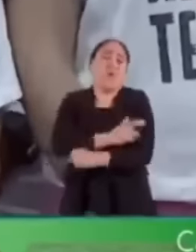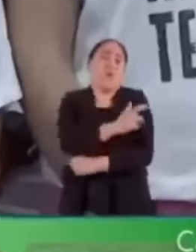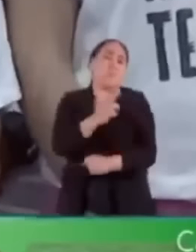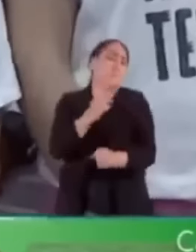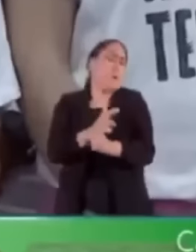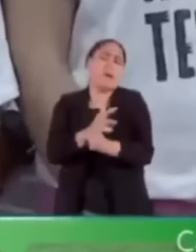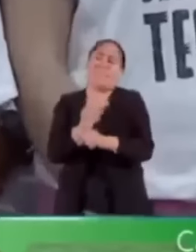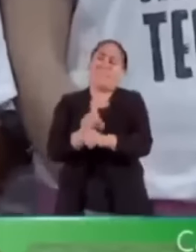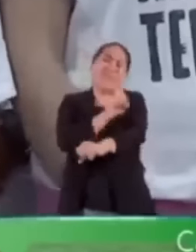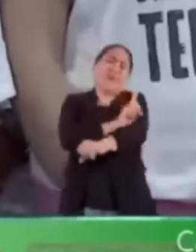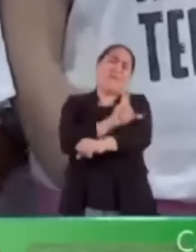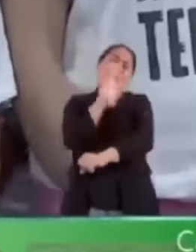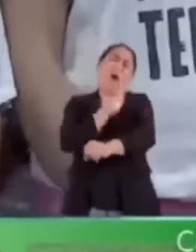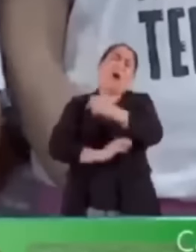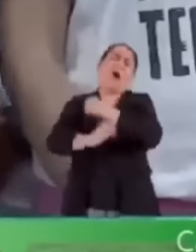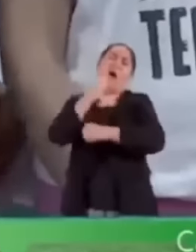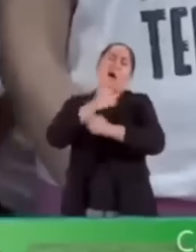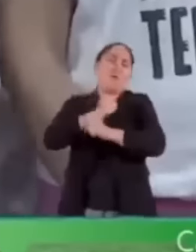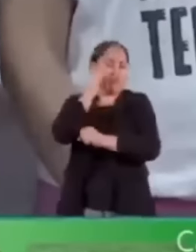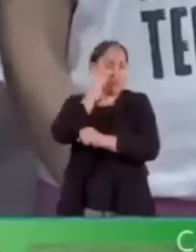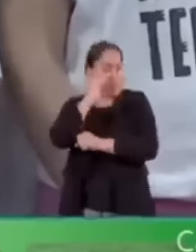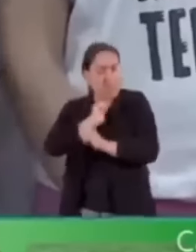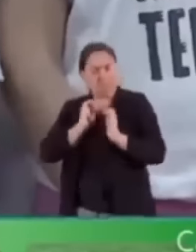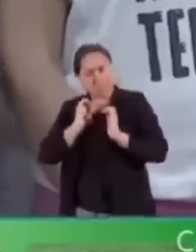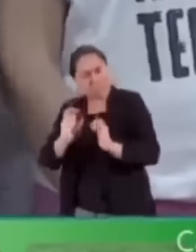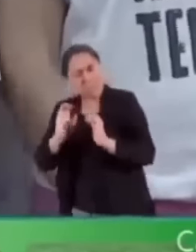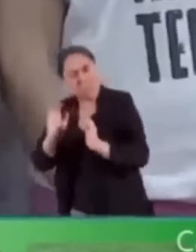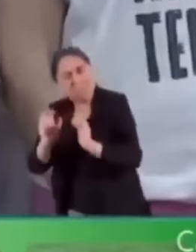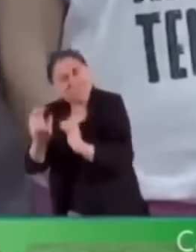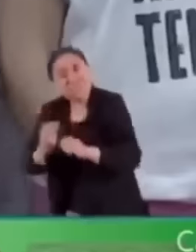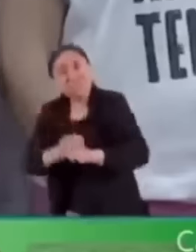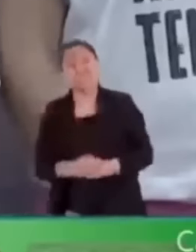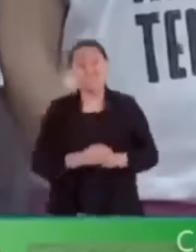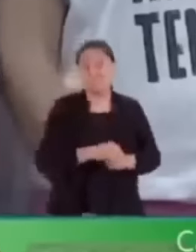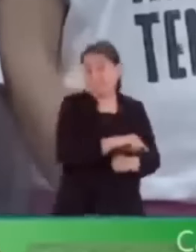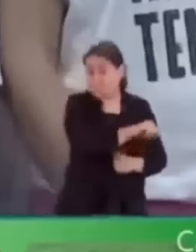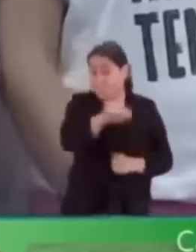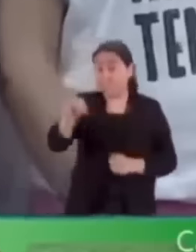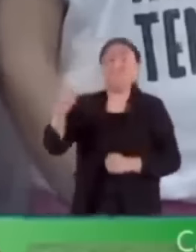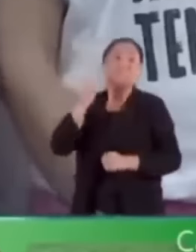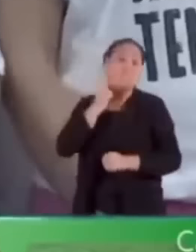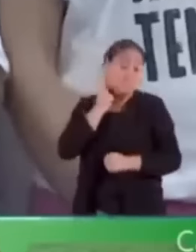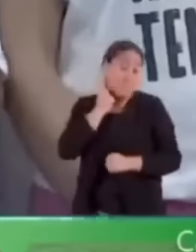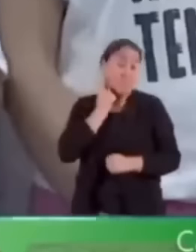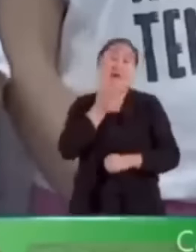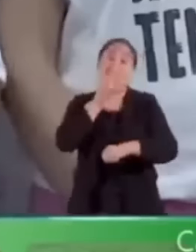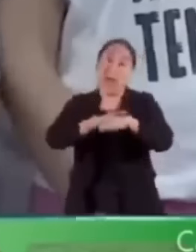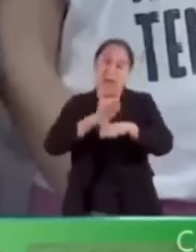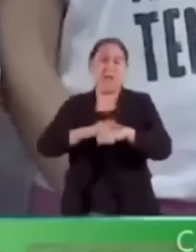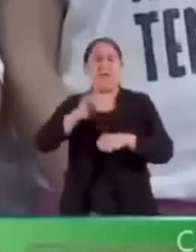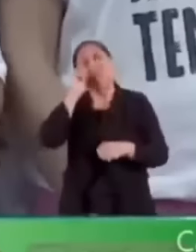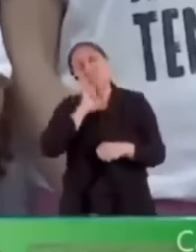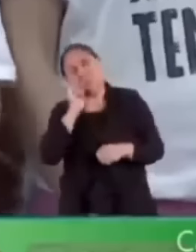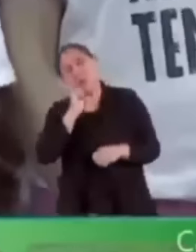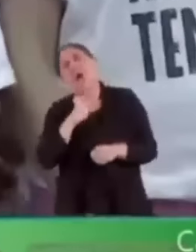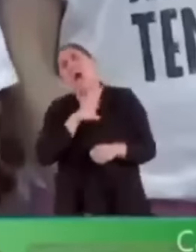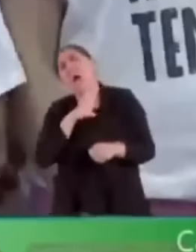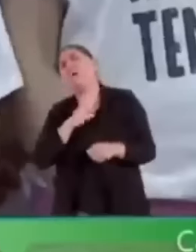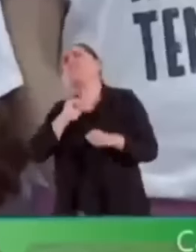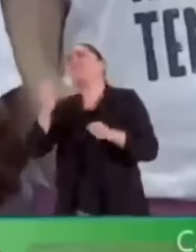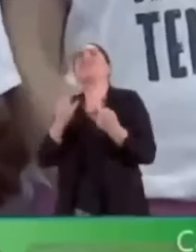85 años. Pero diputadas y diputados, miren, todo tiene una historia. Todo tiene un porqué,